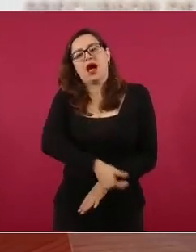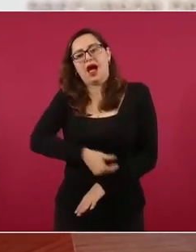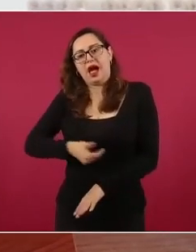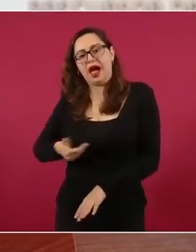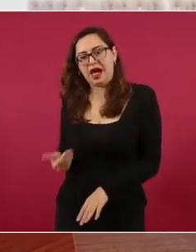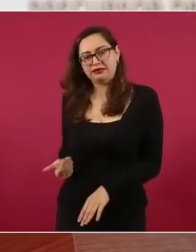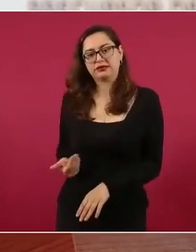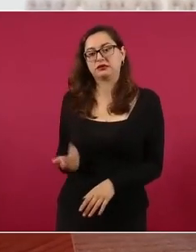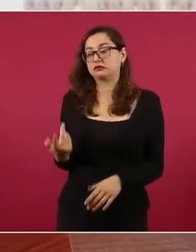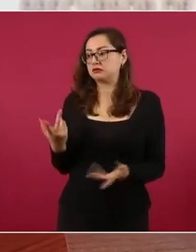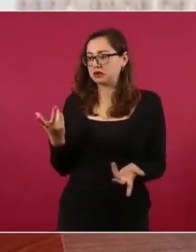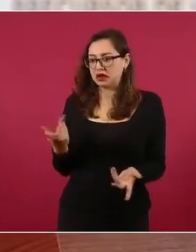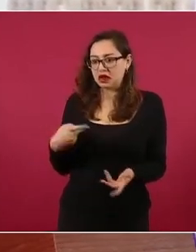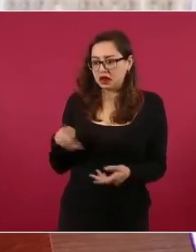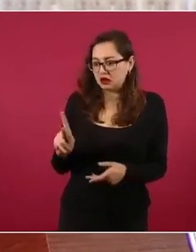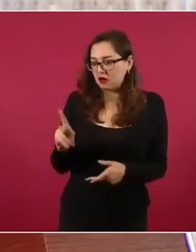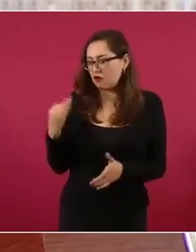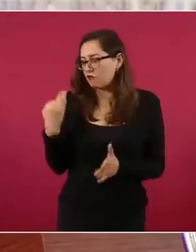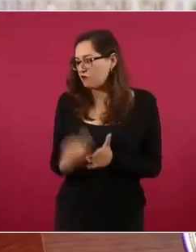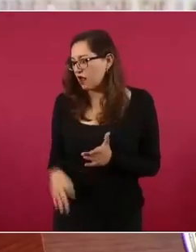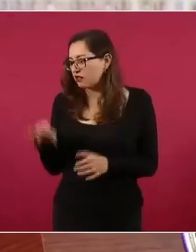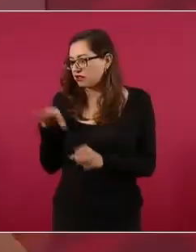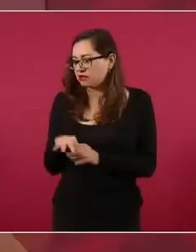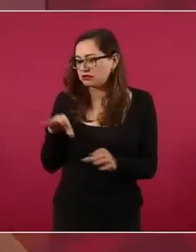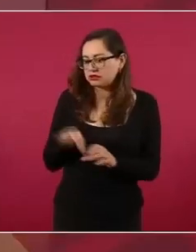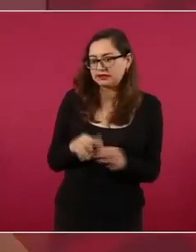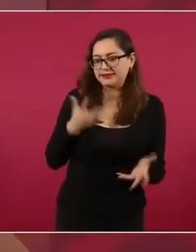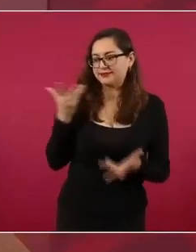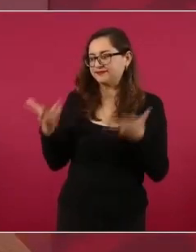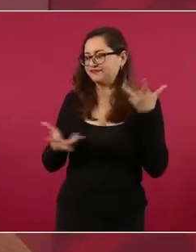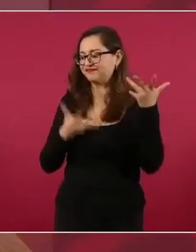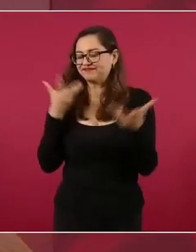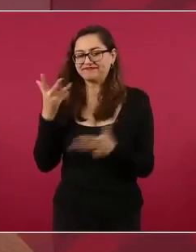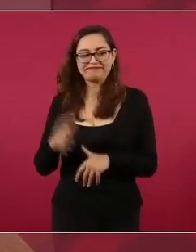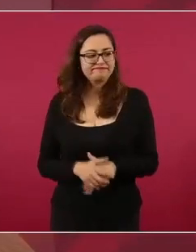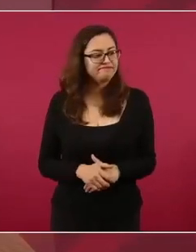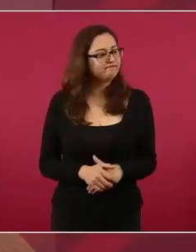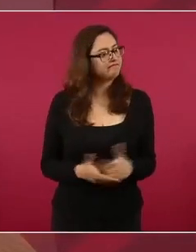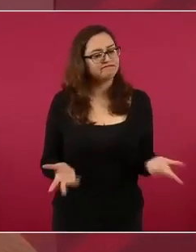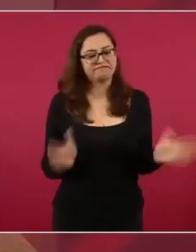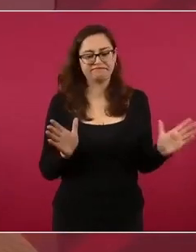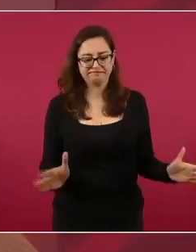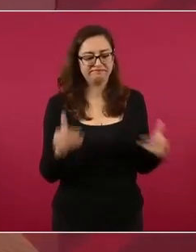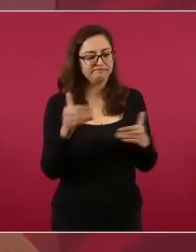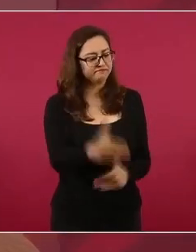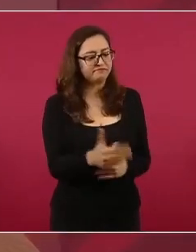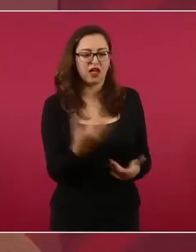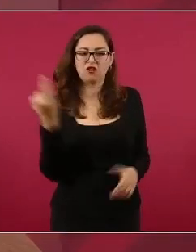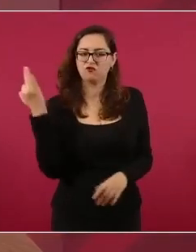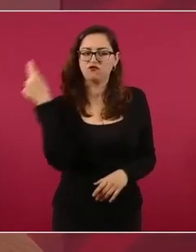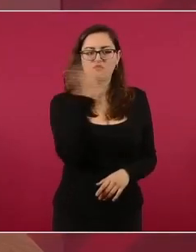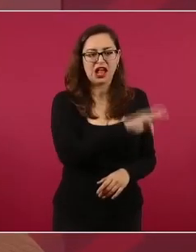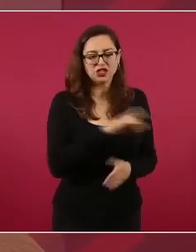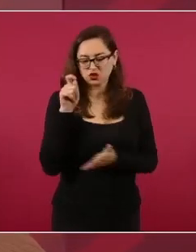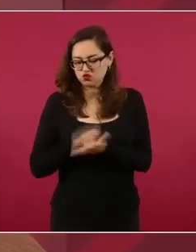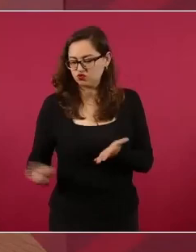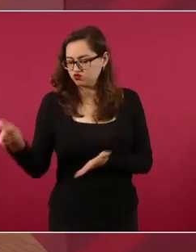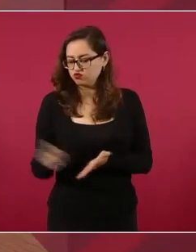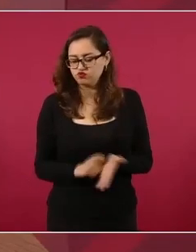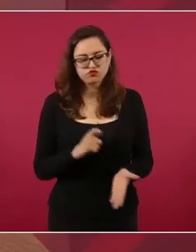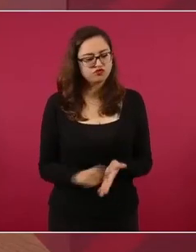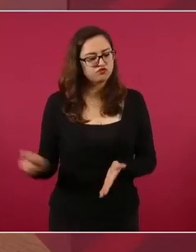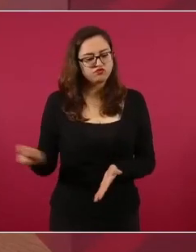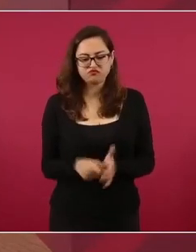rellenar las urnas, falsificar las actas, todo el fraude que hicieron.